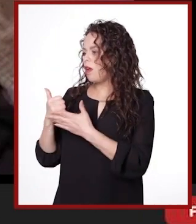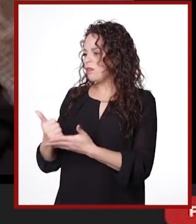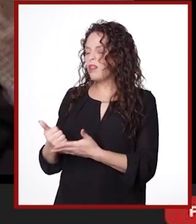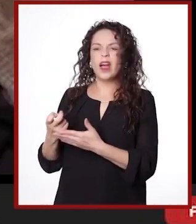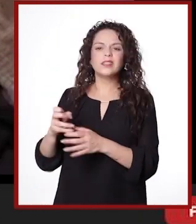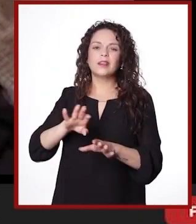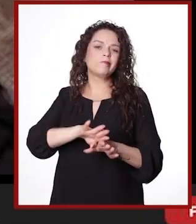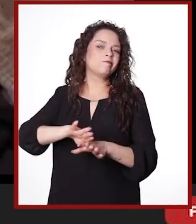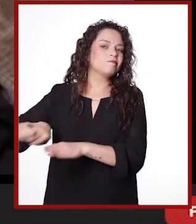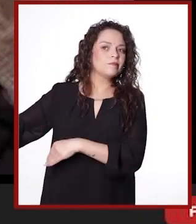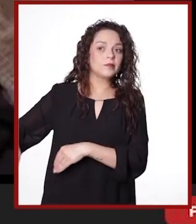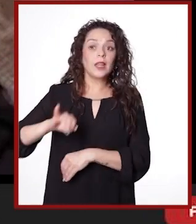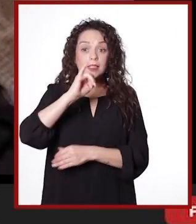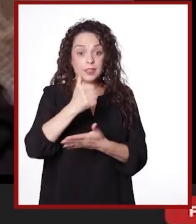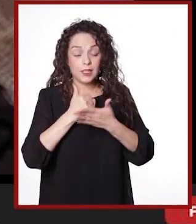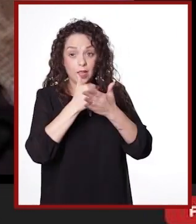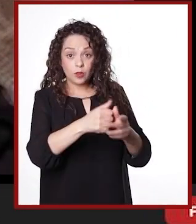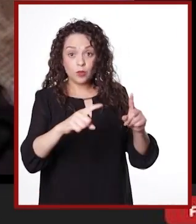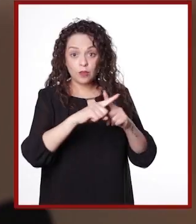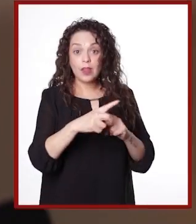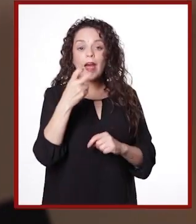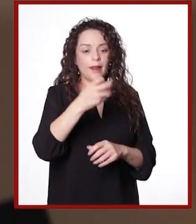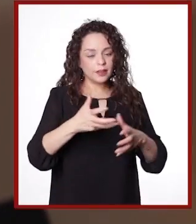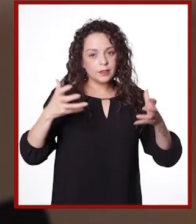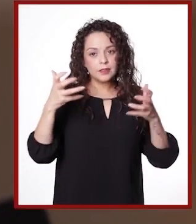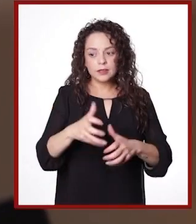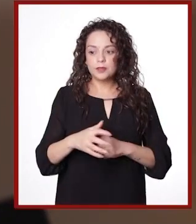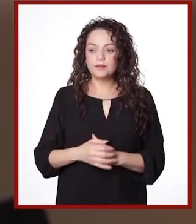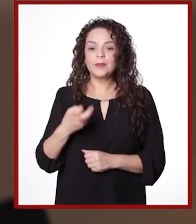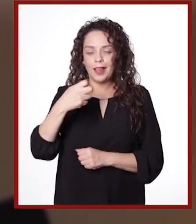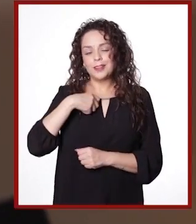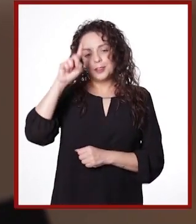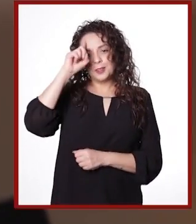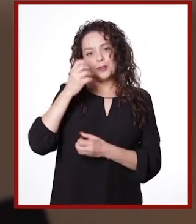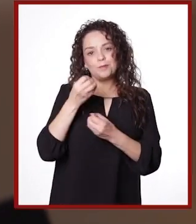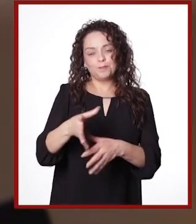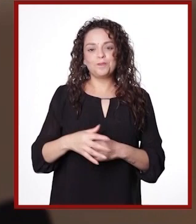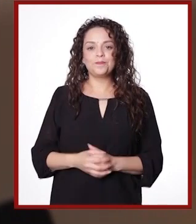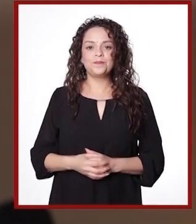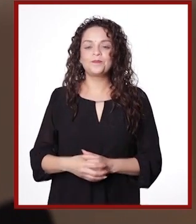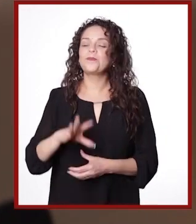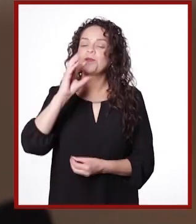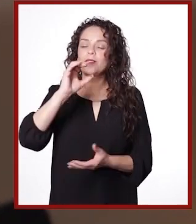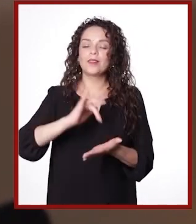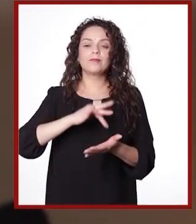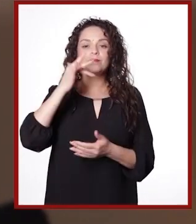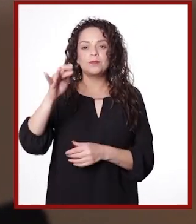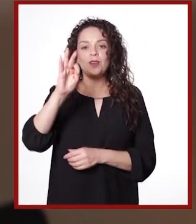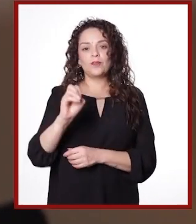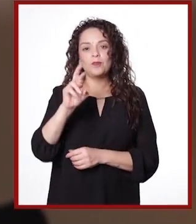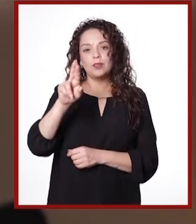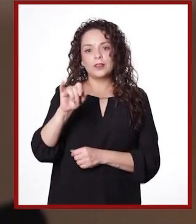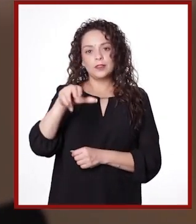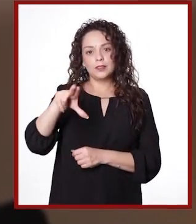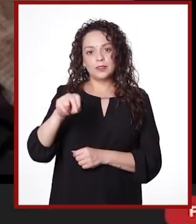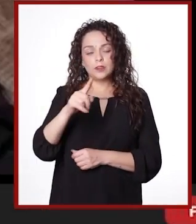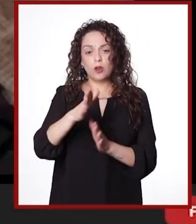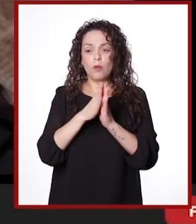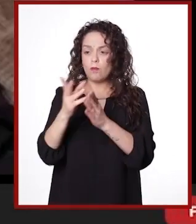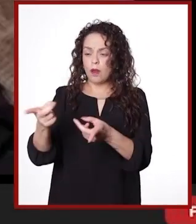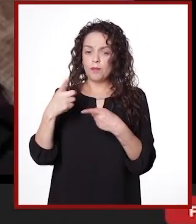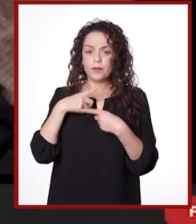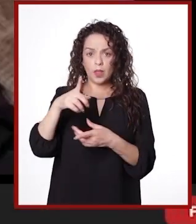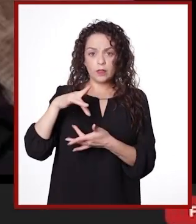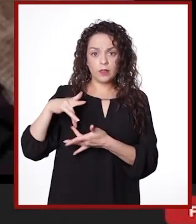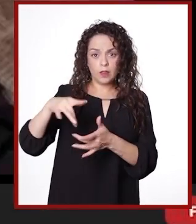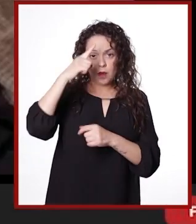¿sabes? Entonces, eso es el consejo que daría. Muchísimas gracias, Fortino. ¿Quieres dejarnos tus redes sociales